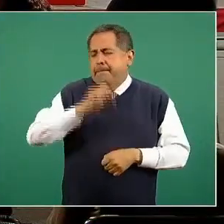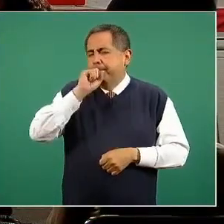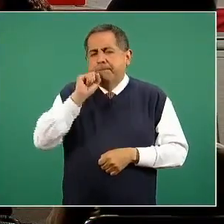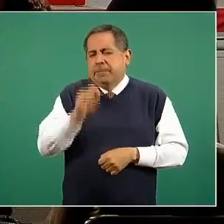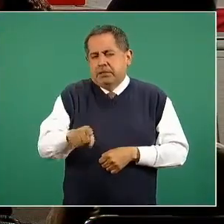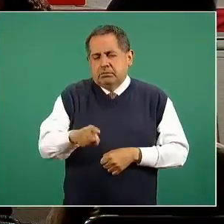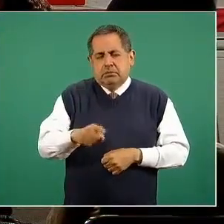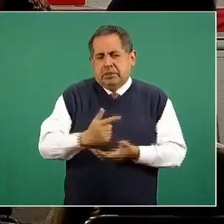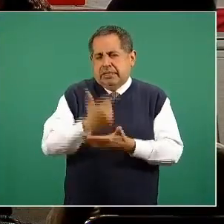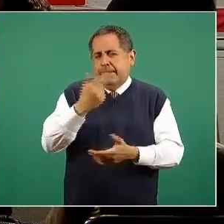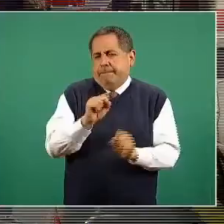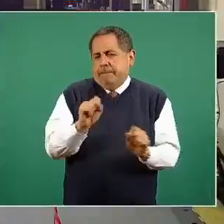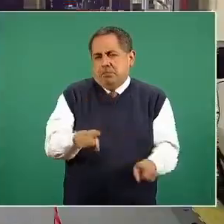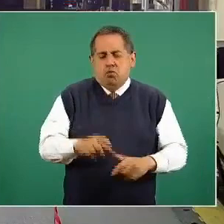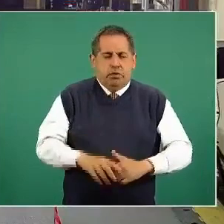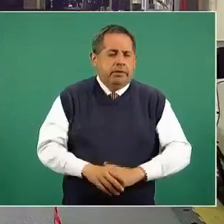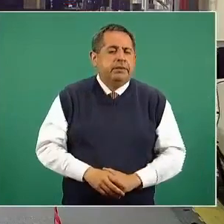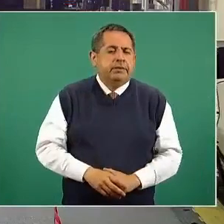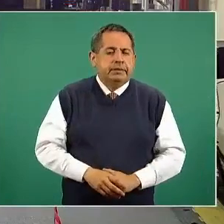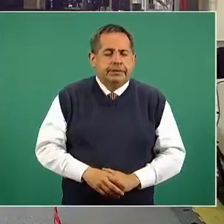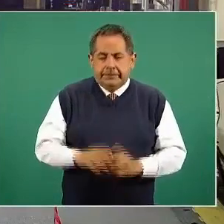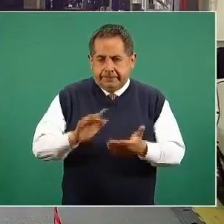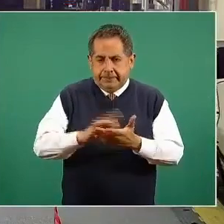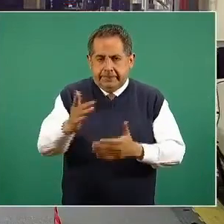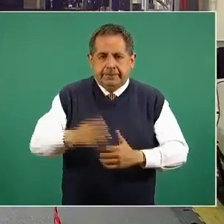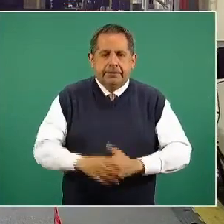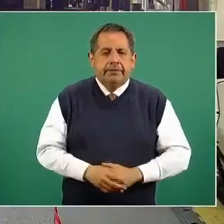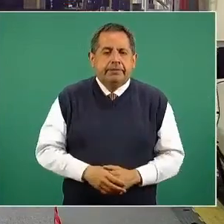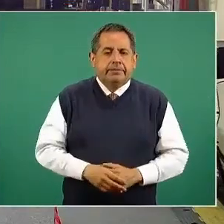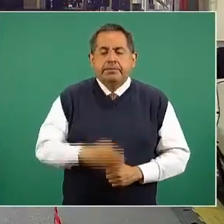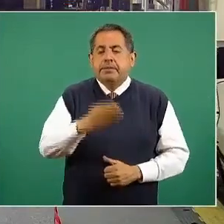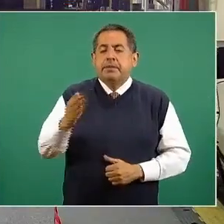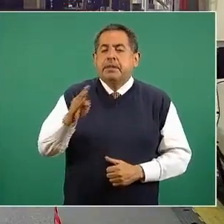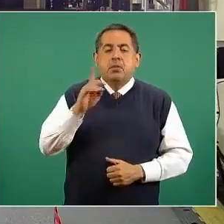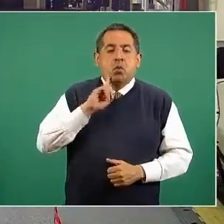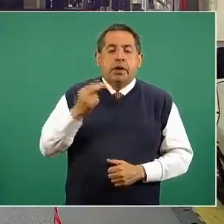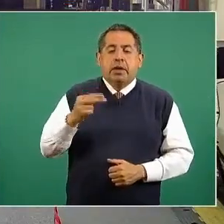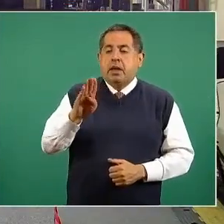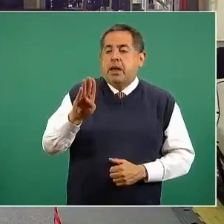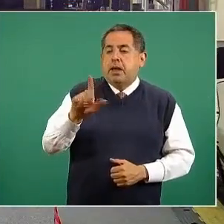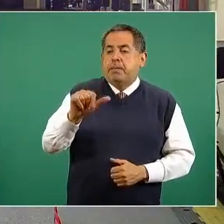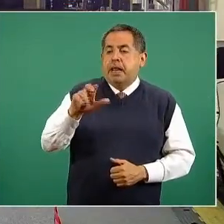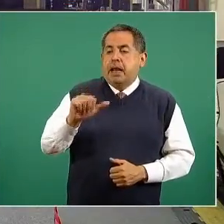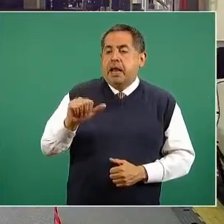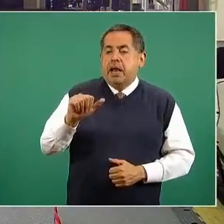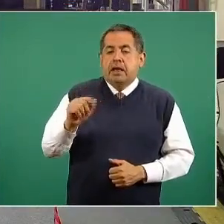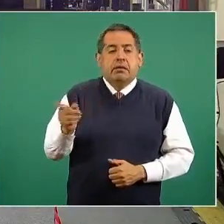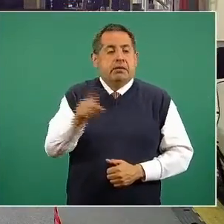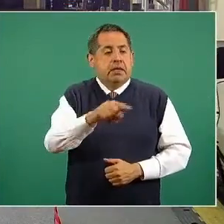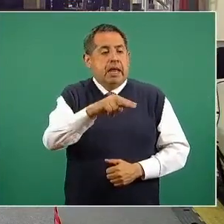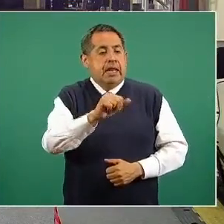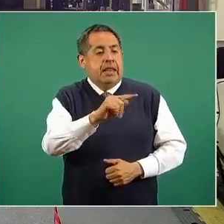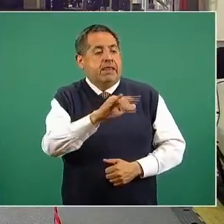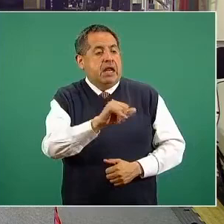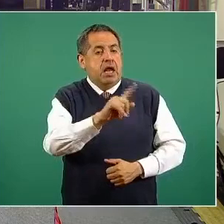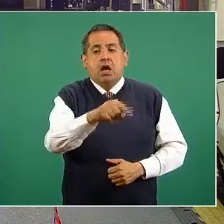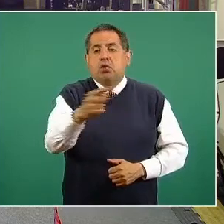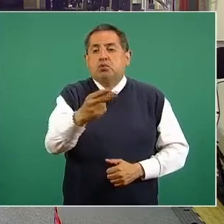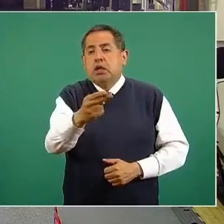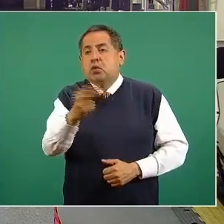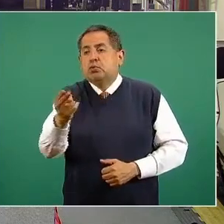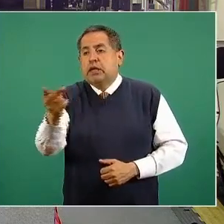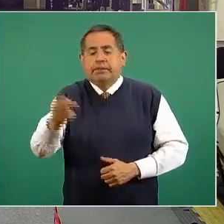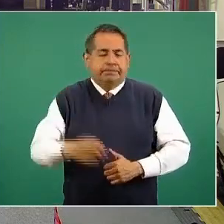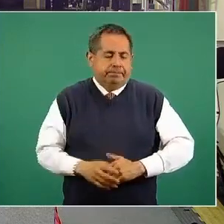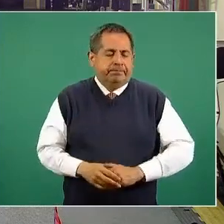conocimiento actualmente. Muchas gracias. Blanca Valadez, Natalia Vitela, usted. Buenas